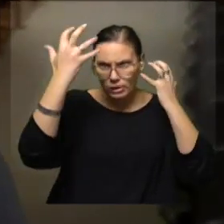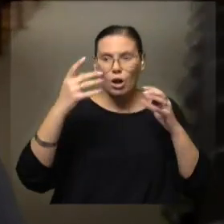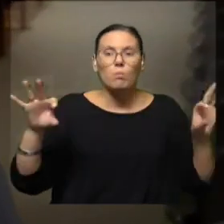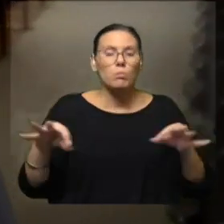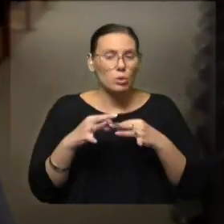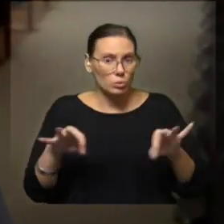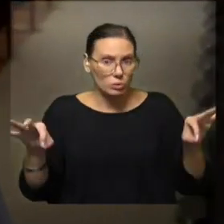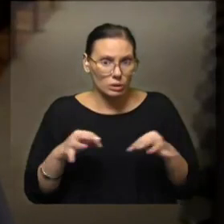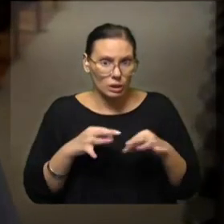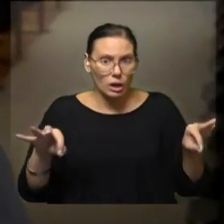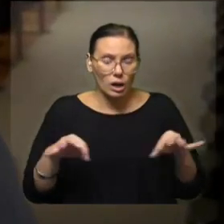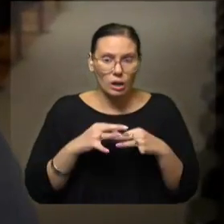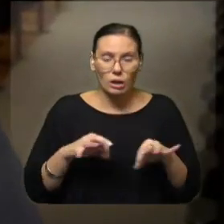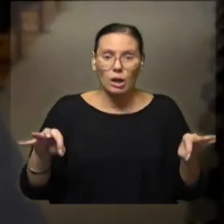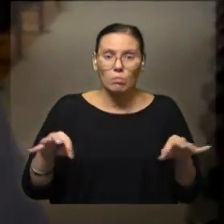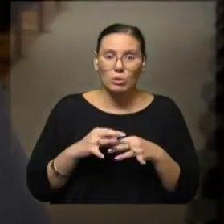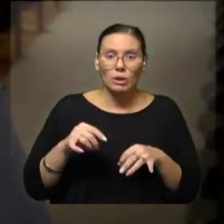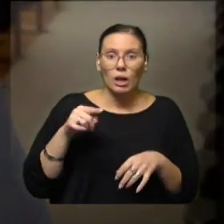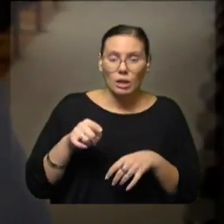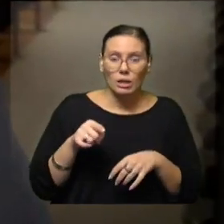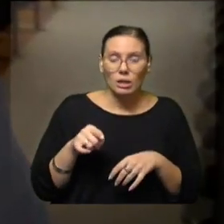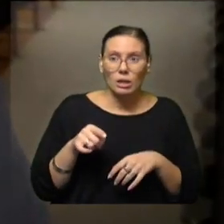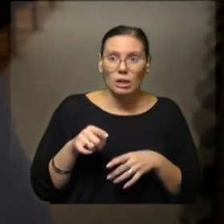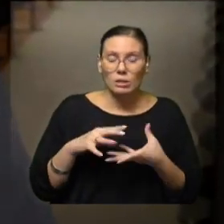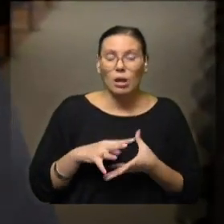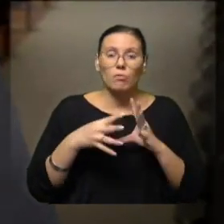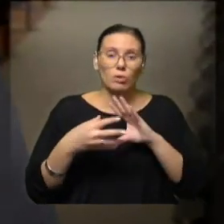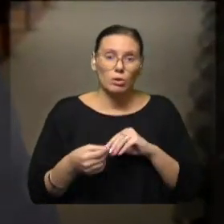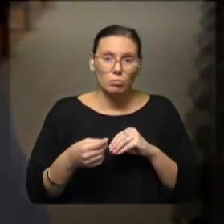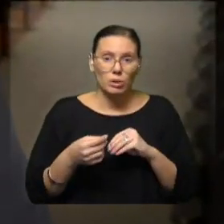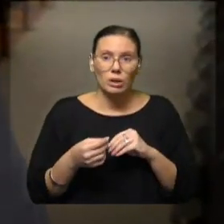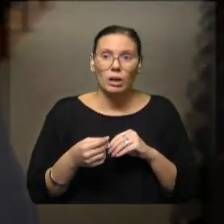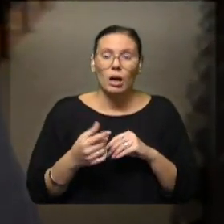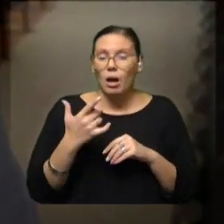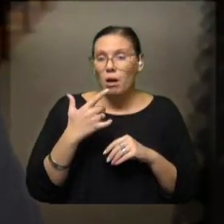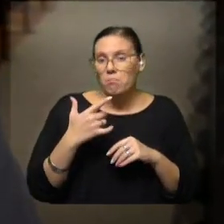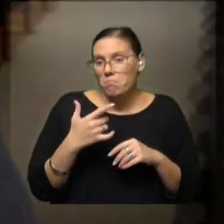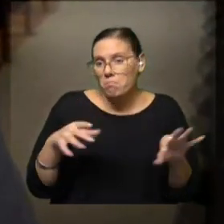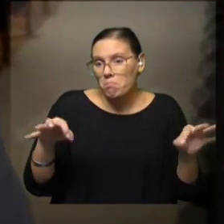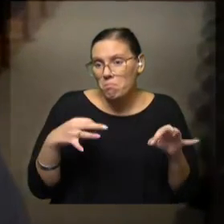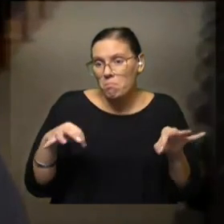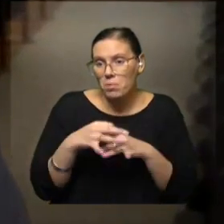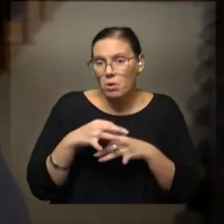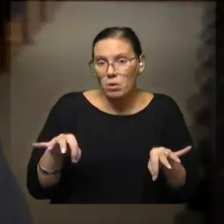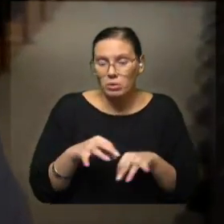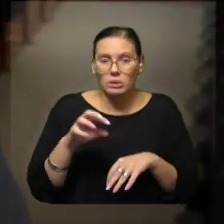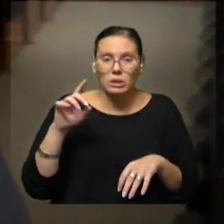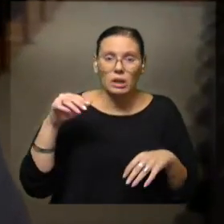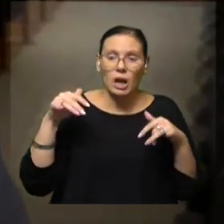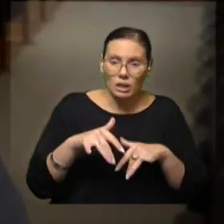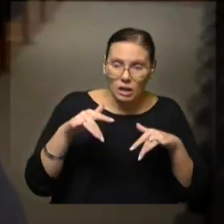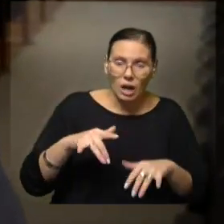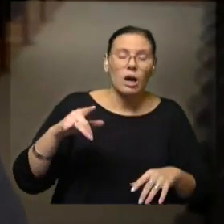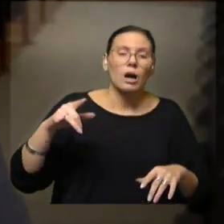sea, soy música y desde ese lugar habito todo lo que es la música del rap, el hip